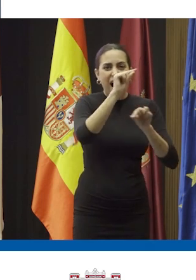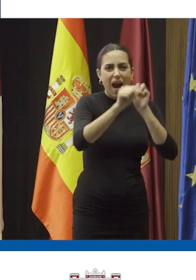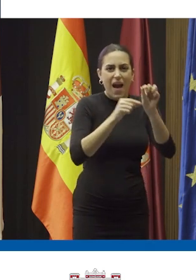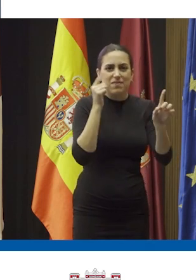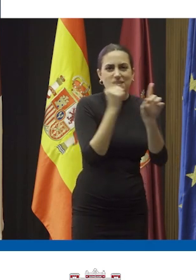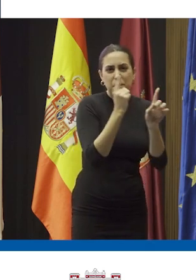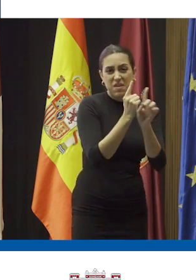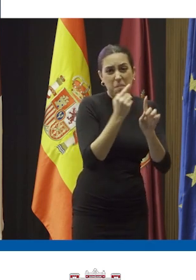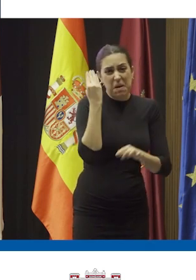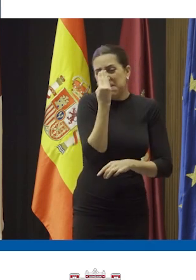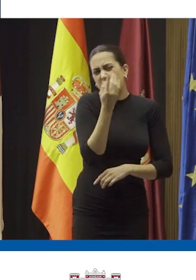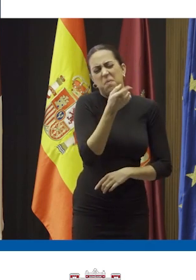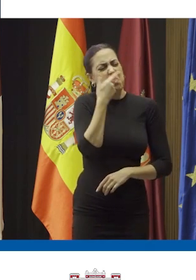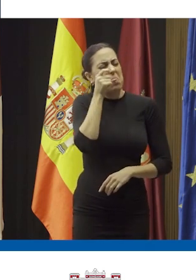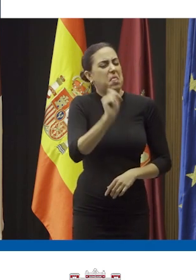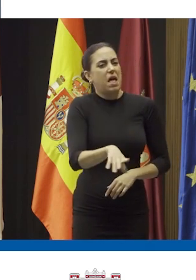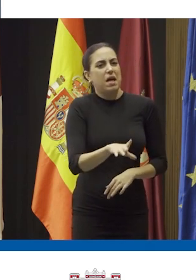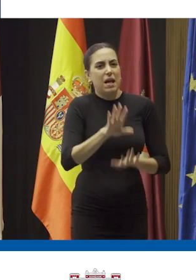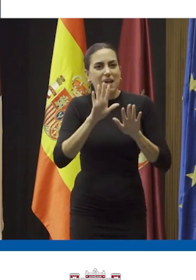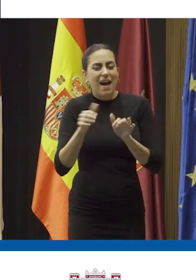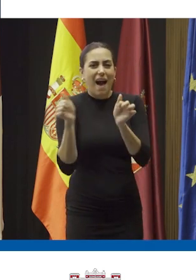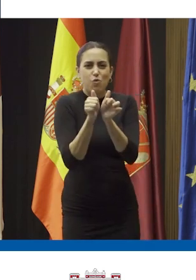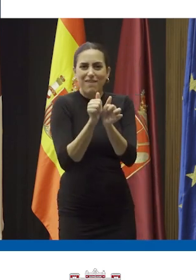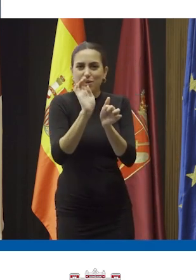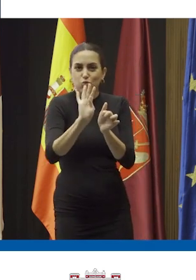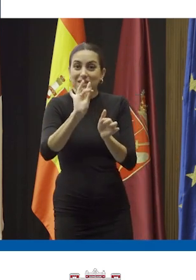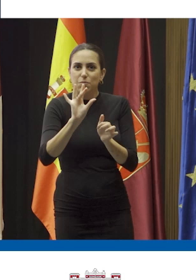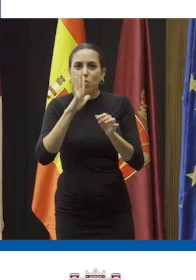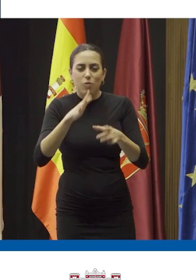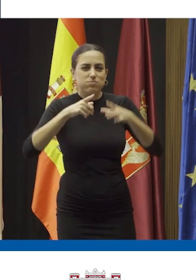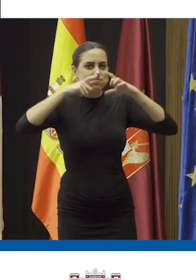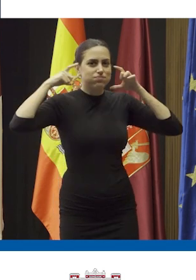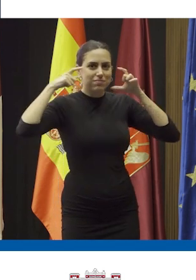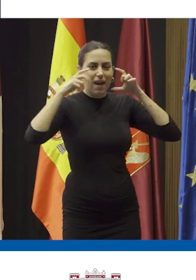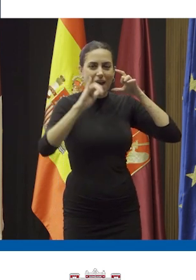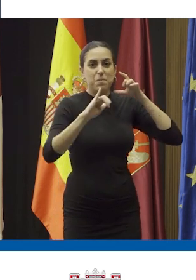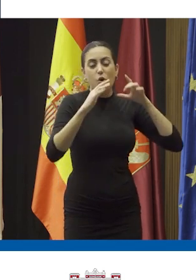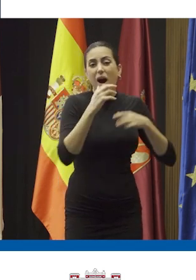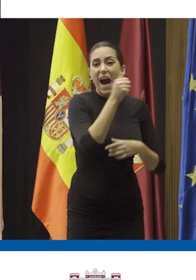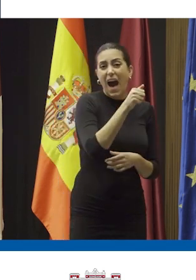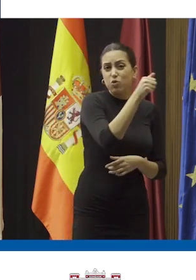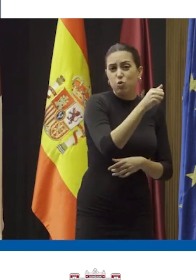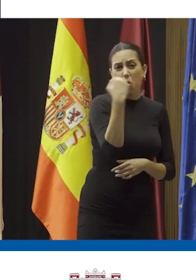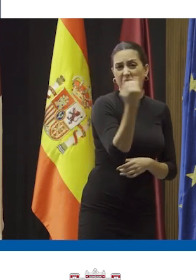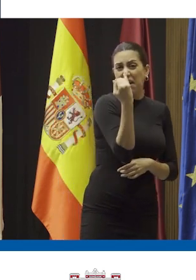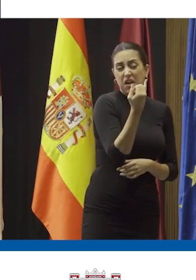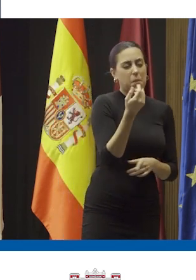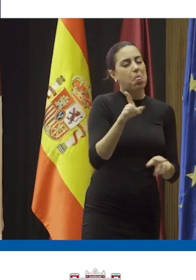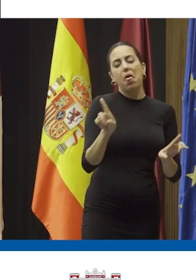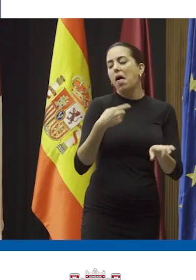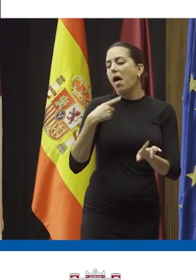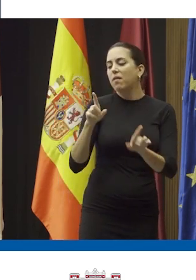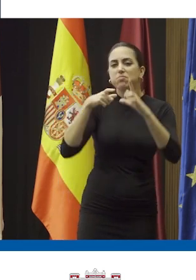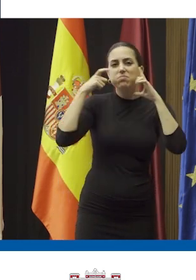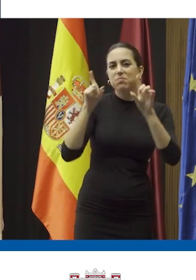la máscara de Mikulik, la mascarilla como tal, pero Arturo Cortés, como era el jefe en ese momento, dijo, pues yo no me la pongo. Pues vale, pues muy bien,